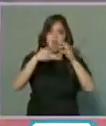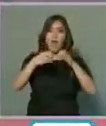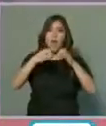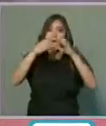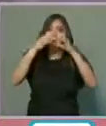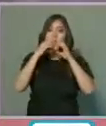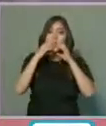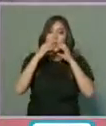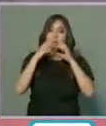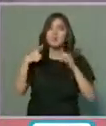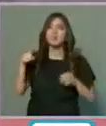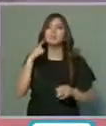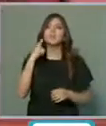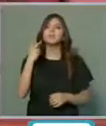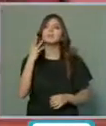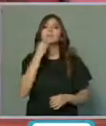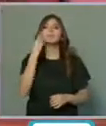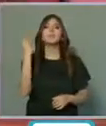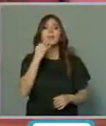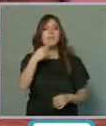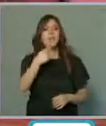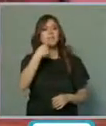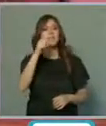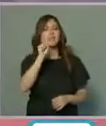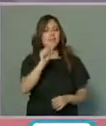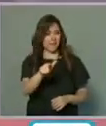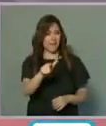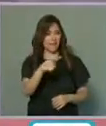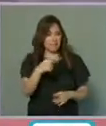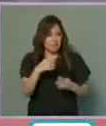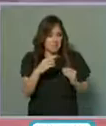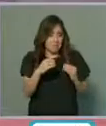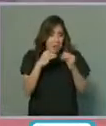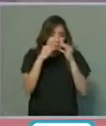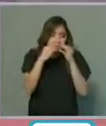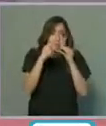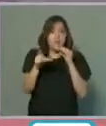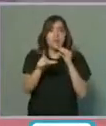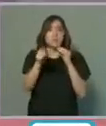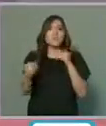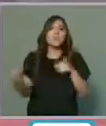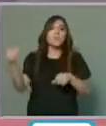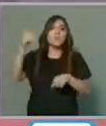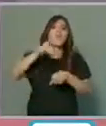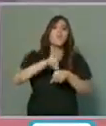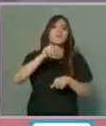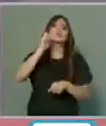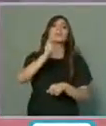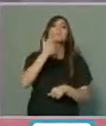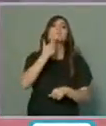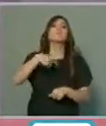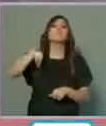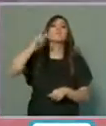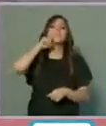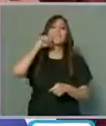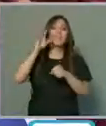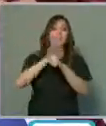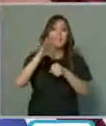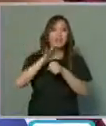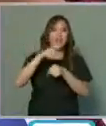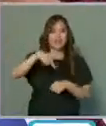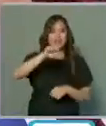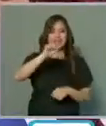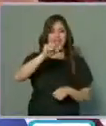es un alimento salado, ¿no? Sí. Entonces, pues le ponemos salsa katsu. Ajá. La salsa katsu es un aderezo que